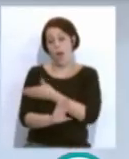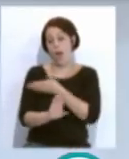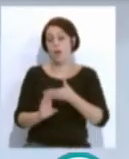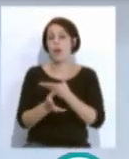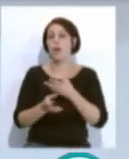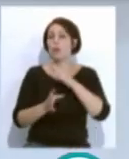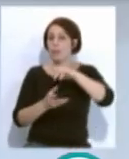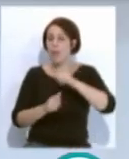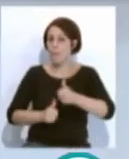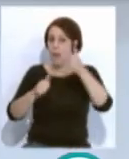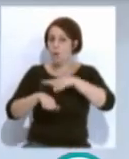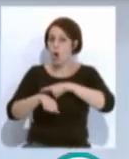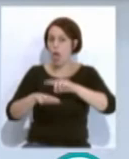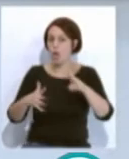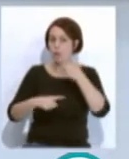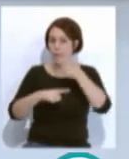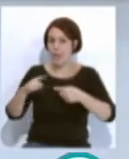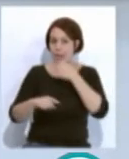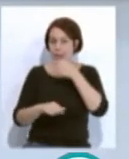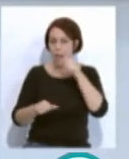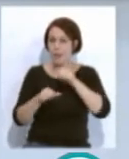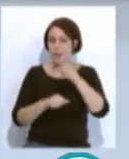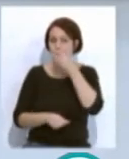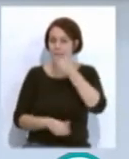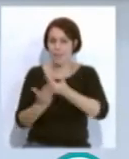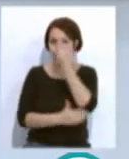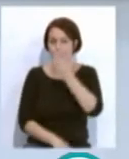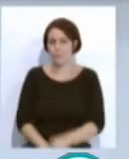Más noticias a partir de las 8 y media de la tarde. Que pasen un buen día.